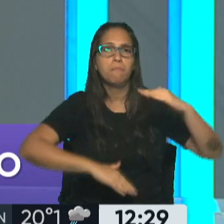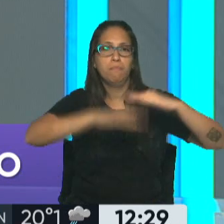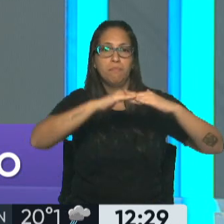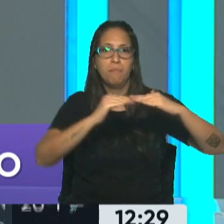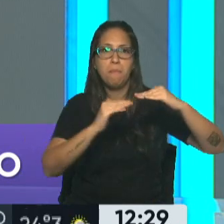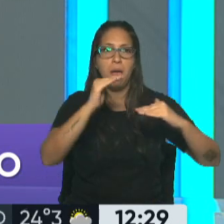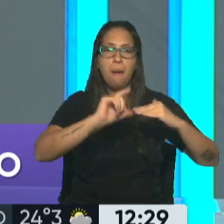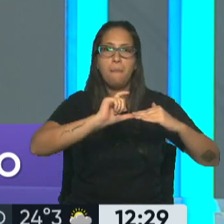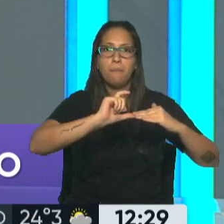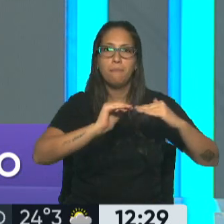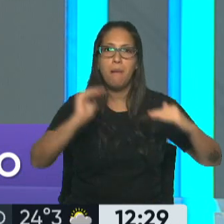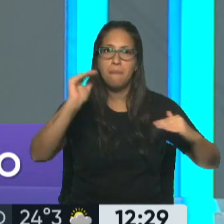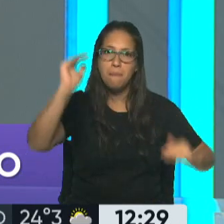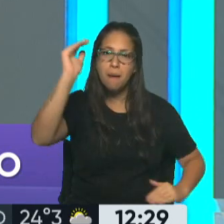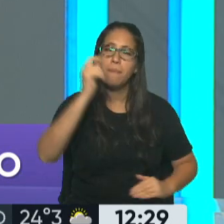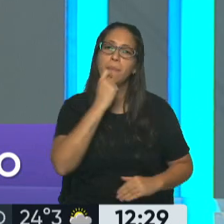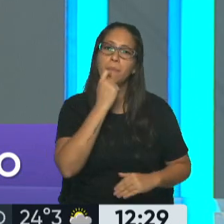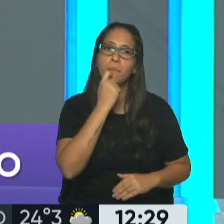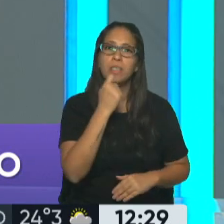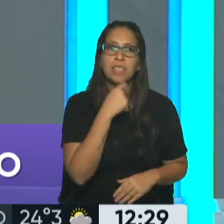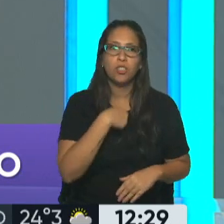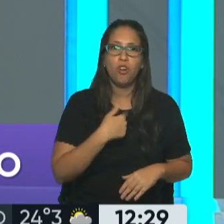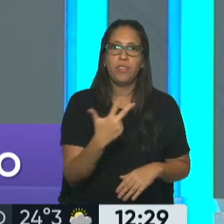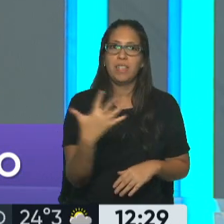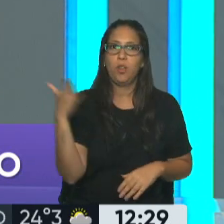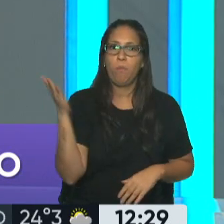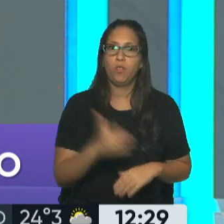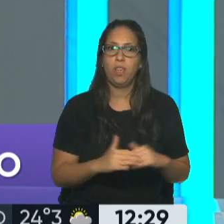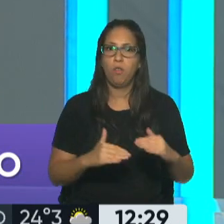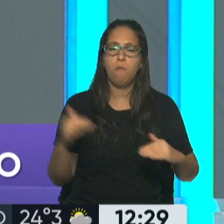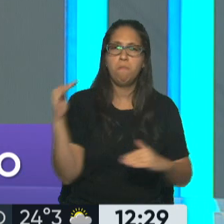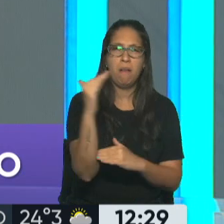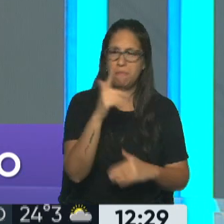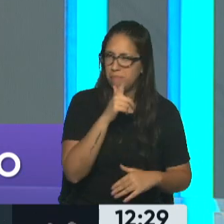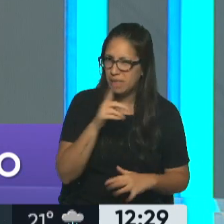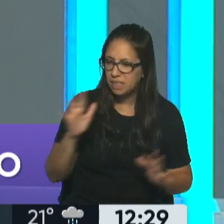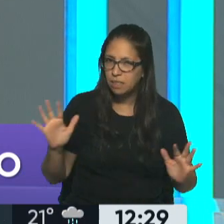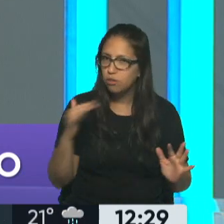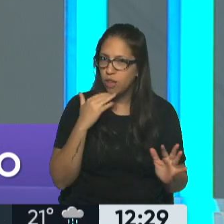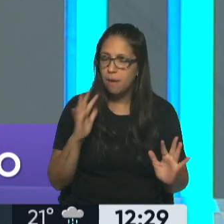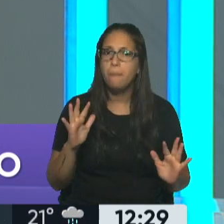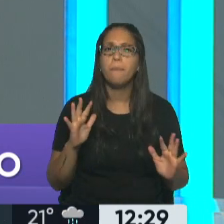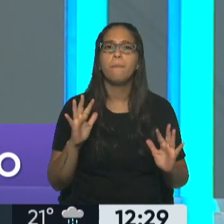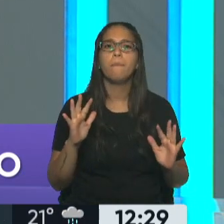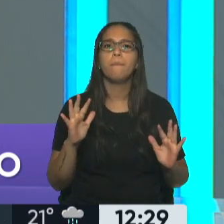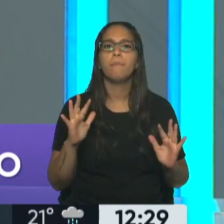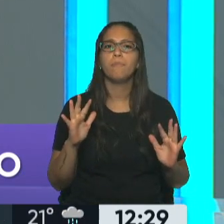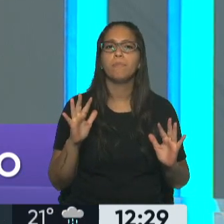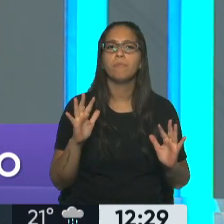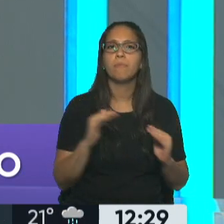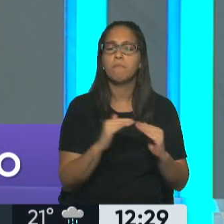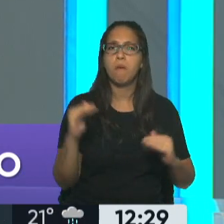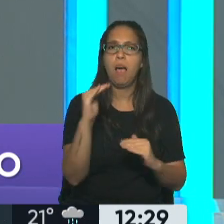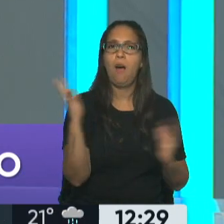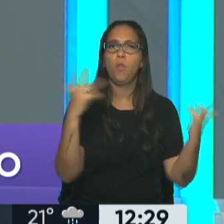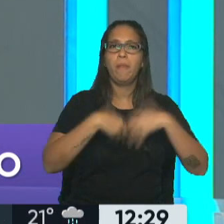de, digamos, antes como uno pasaba el 35%, si tengo bien ese dato, y uno directamente subía